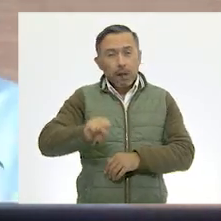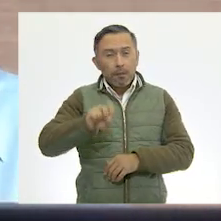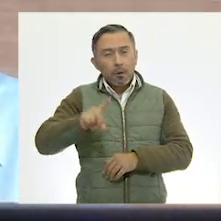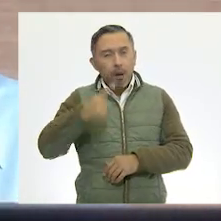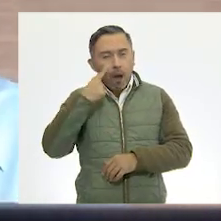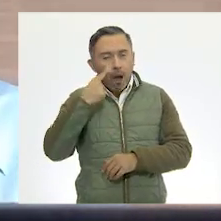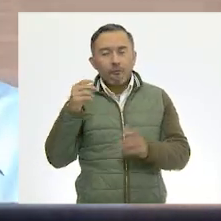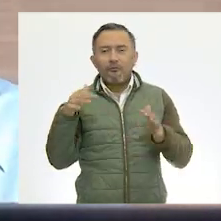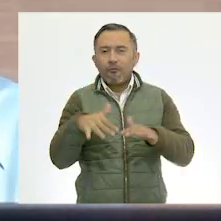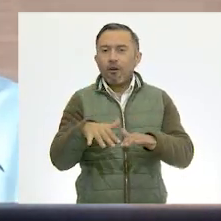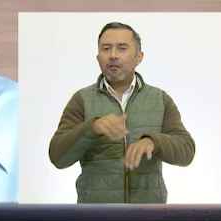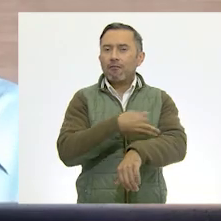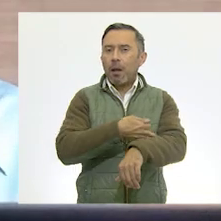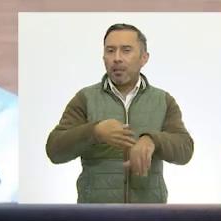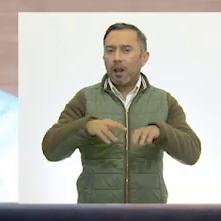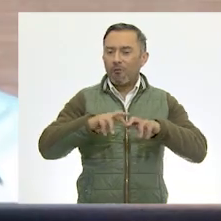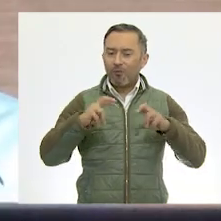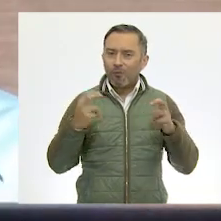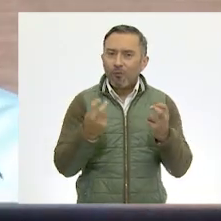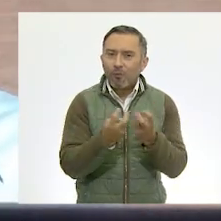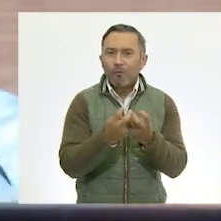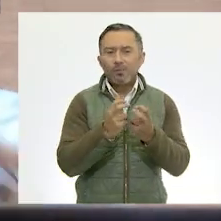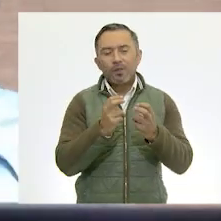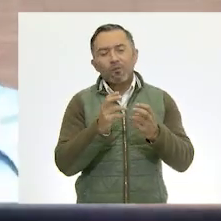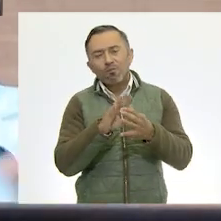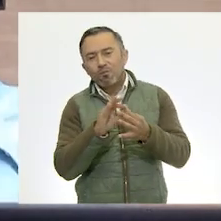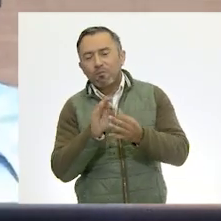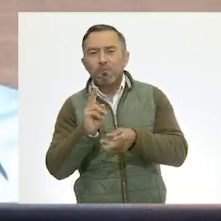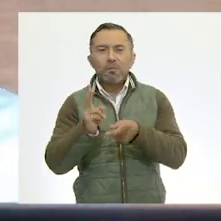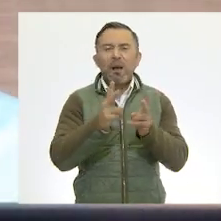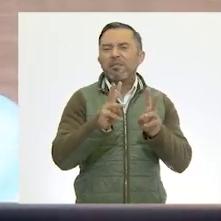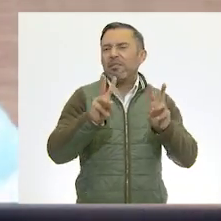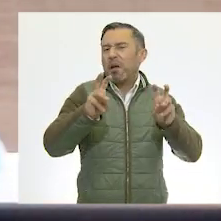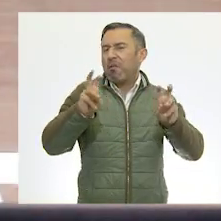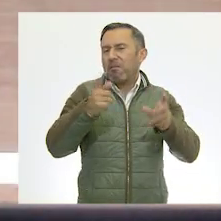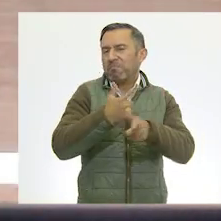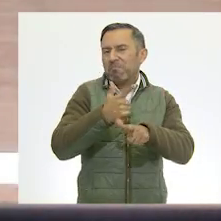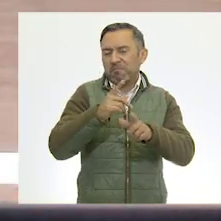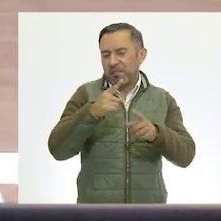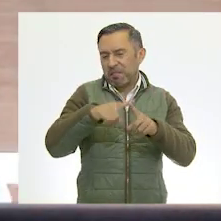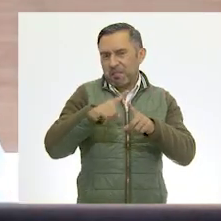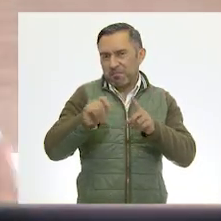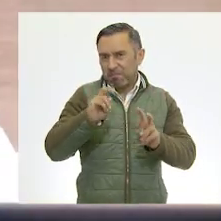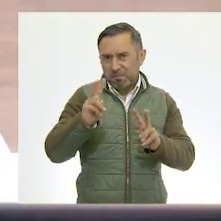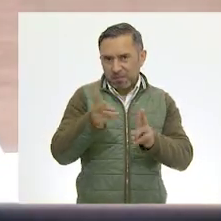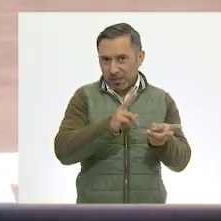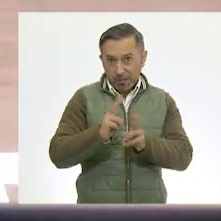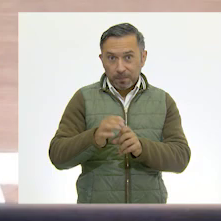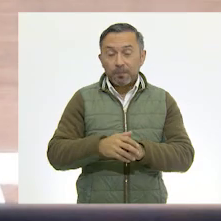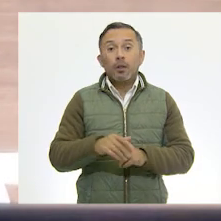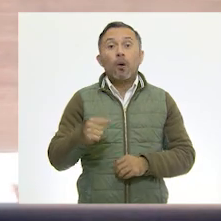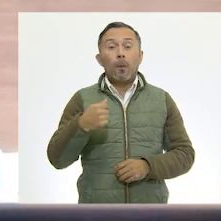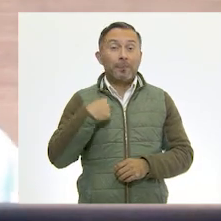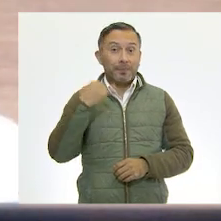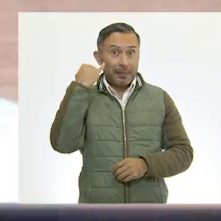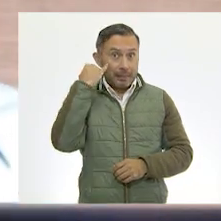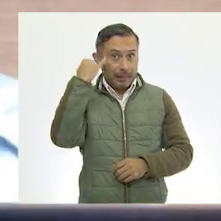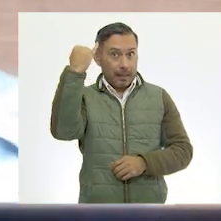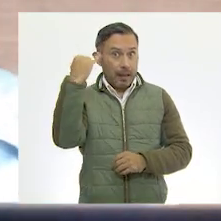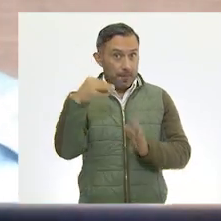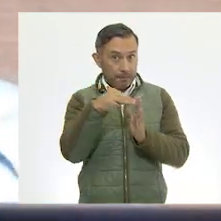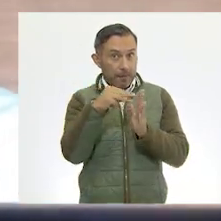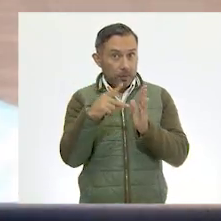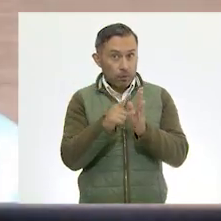conversar sobre algún tipo de tema, ¿no? Entonces, una de las primeras estrategias que pongo en consideración sería el